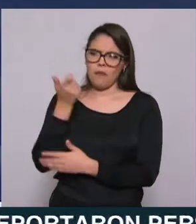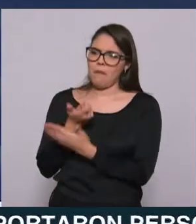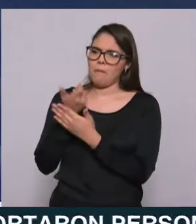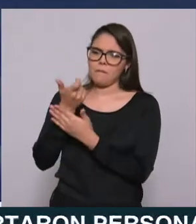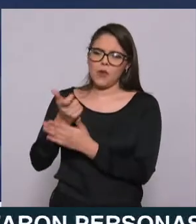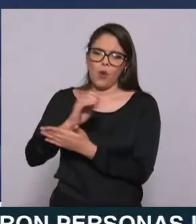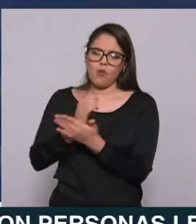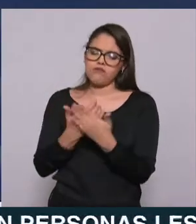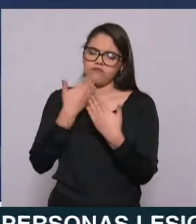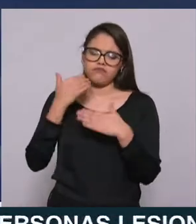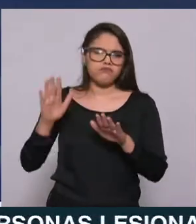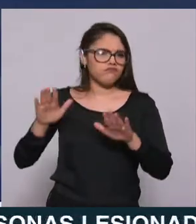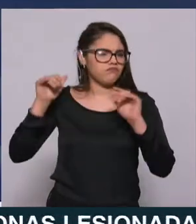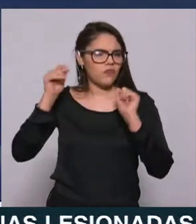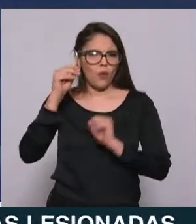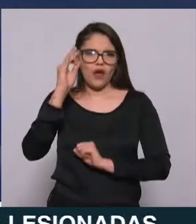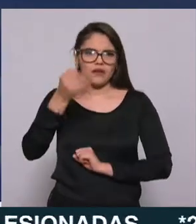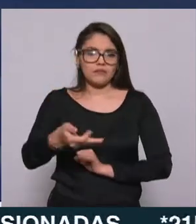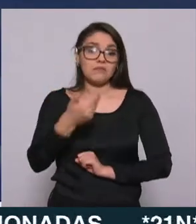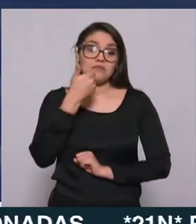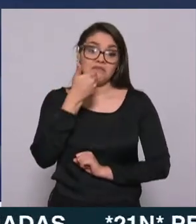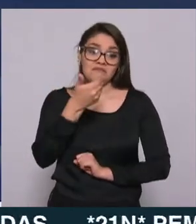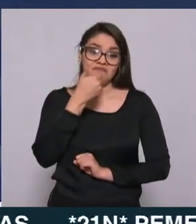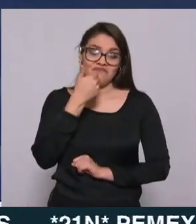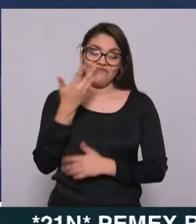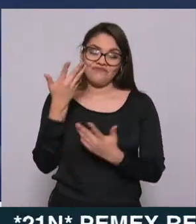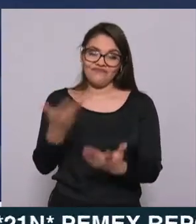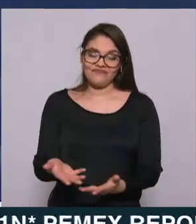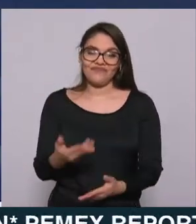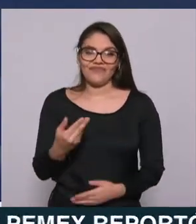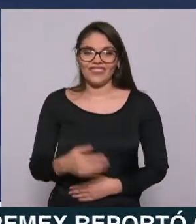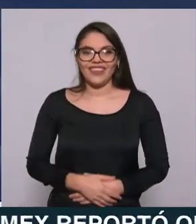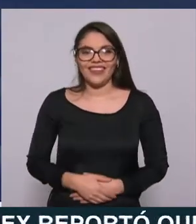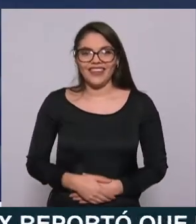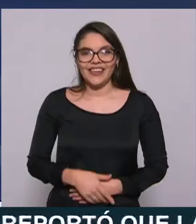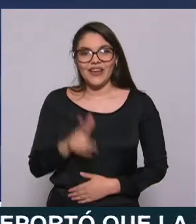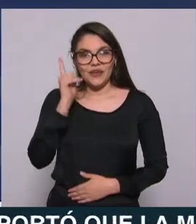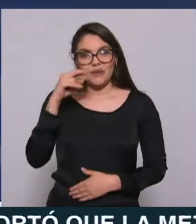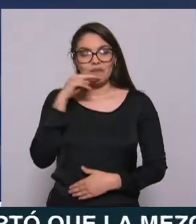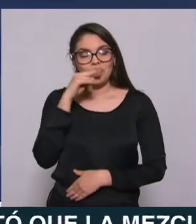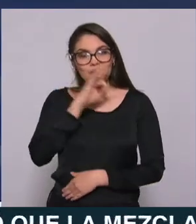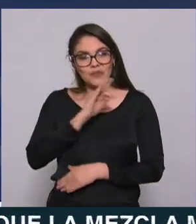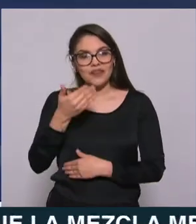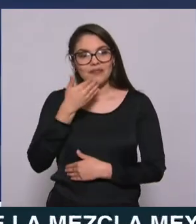Pues arquitecto Taboada, muchísimas gracias por aquí habernos estaré, acompañado. Platicamos. Sí, esperamos recibirte pronto. Claro que sí, aquí estaré. Un gusto.